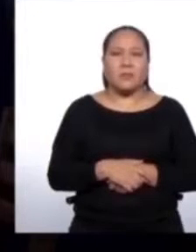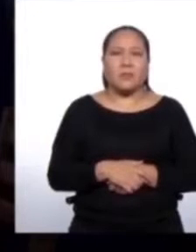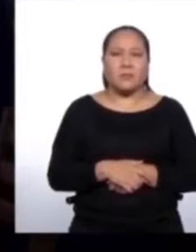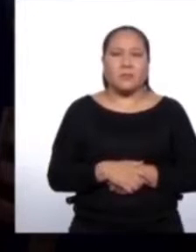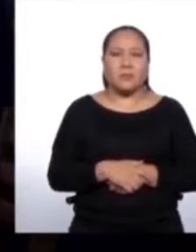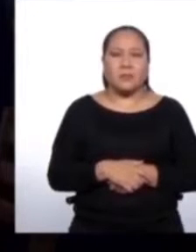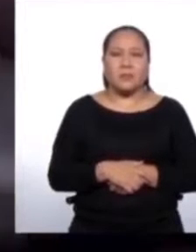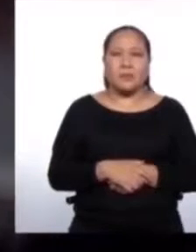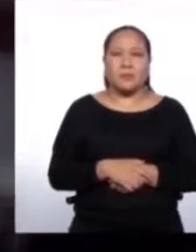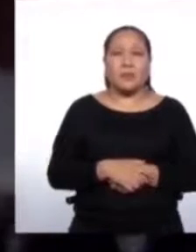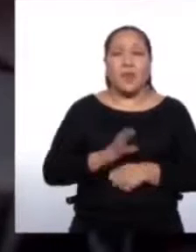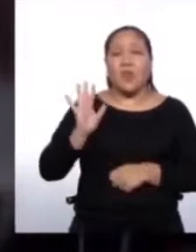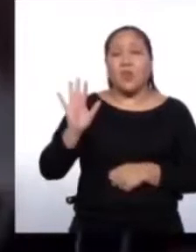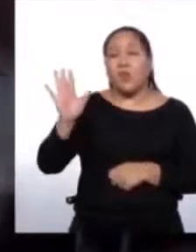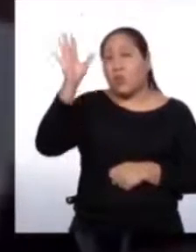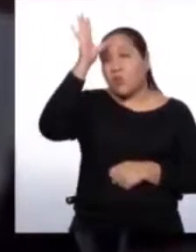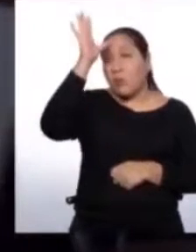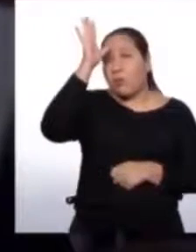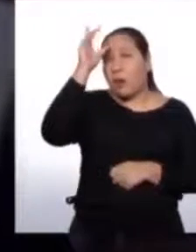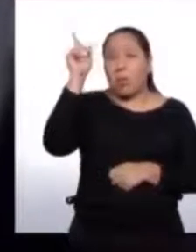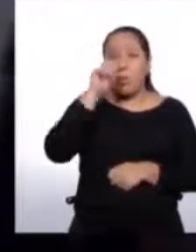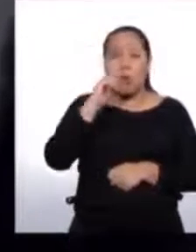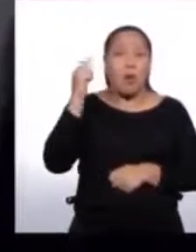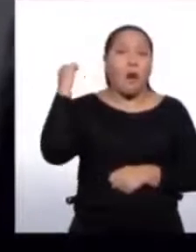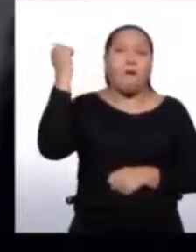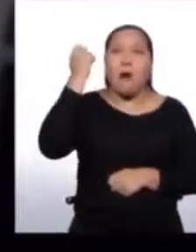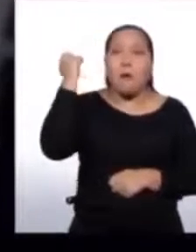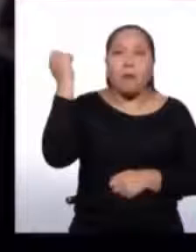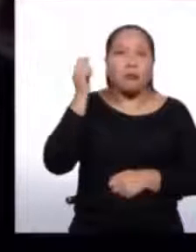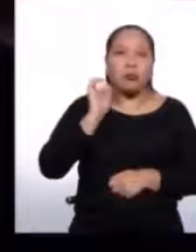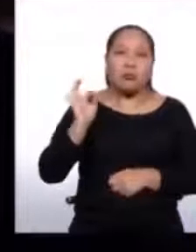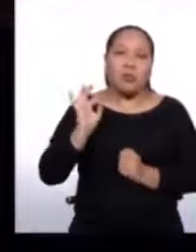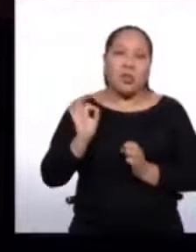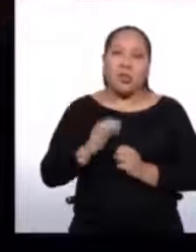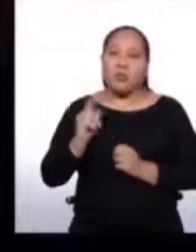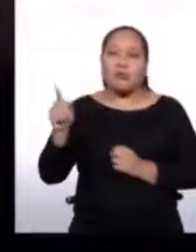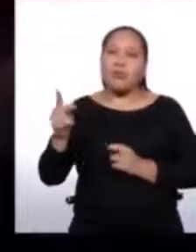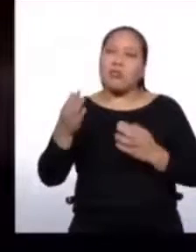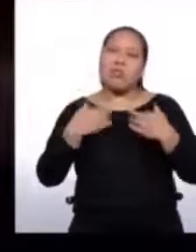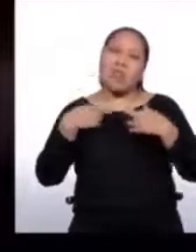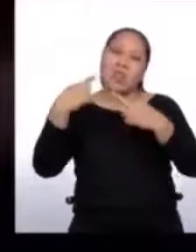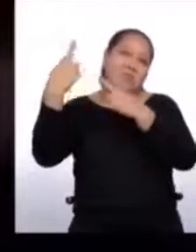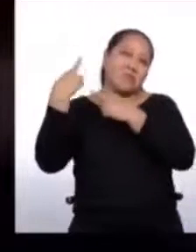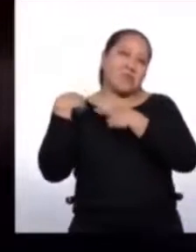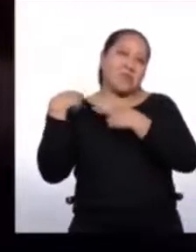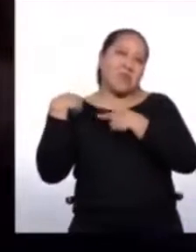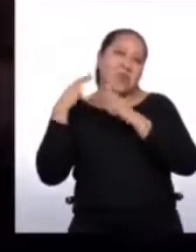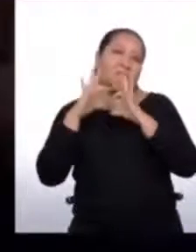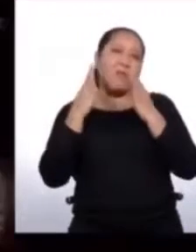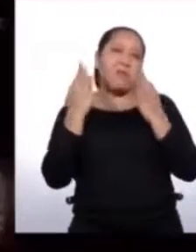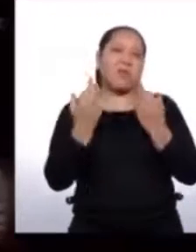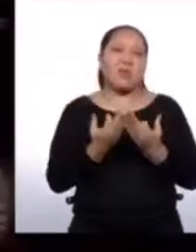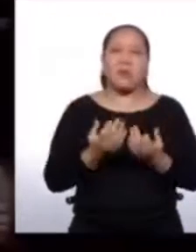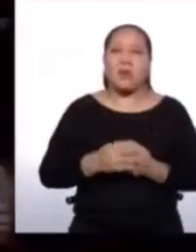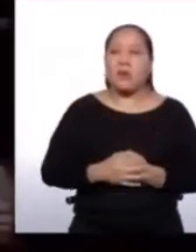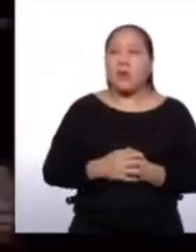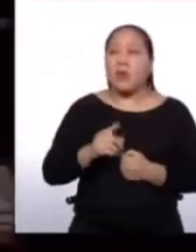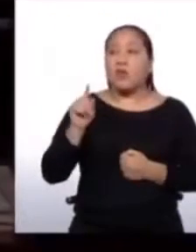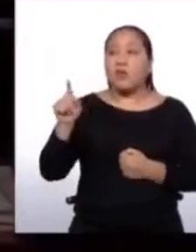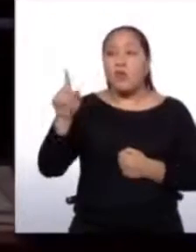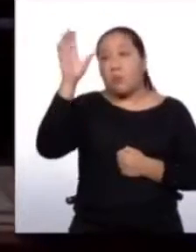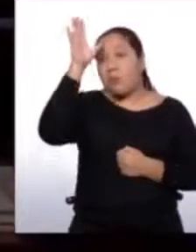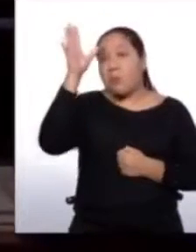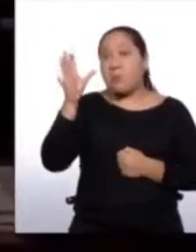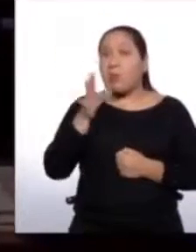No siendo su padre un personaje notable, se vio privado de toda responsabilidad familiar, mas como tampoco descendía de un reo, no tuvo